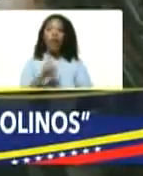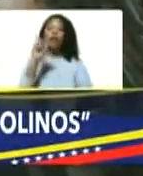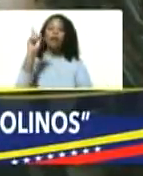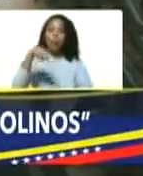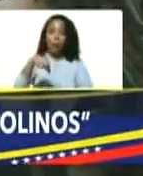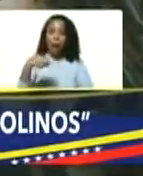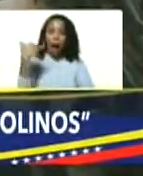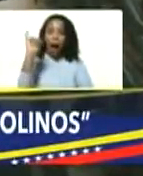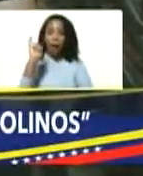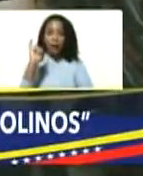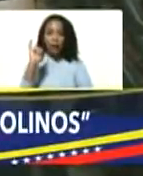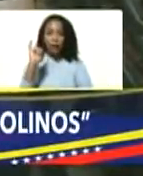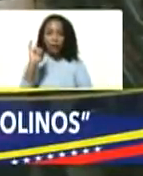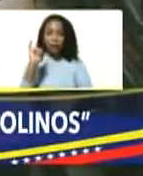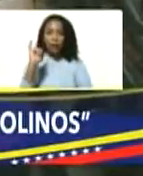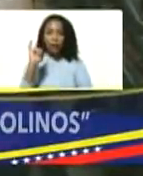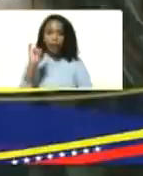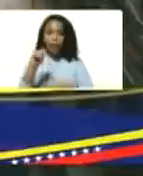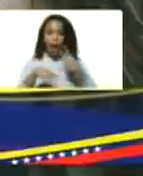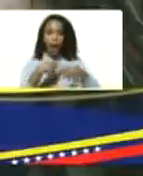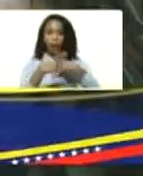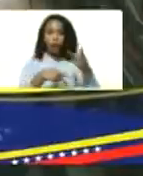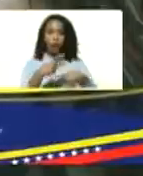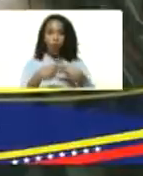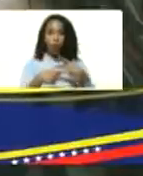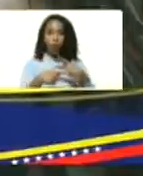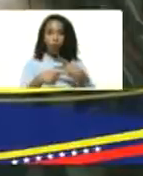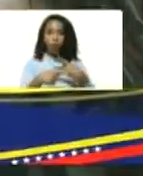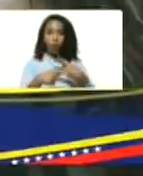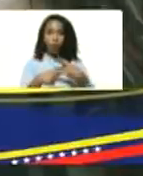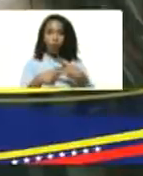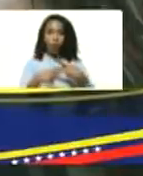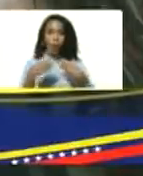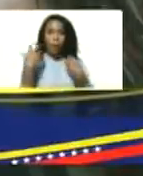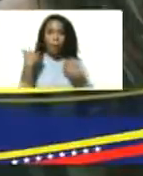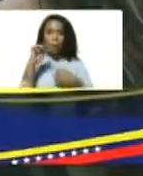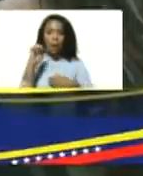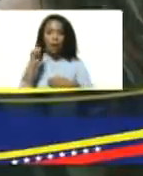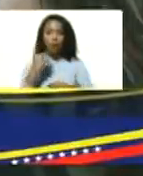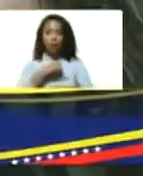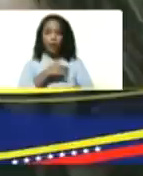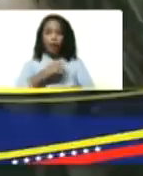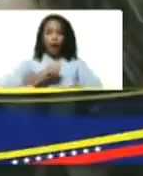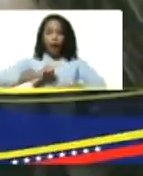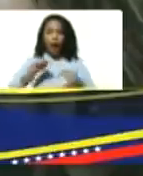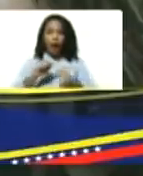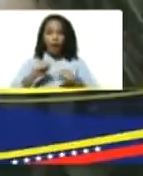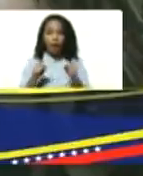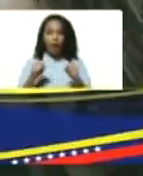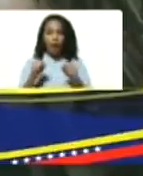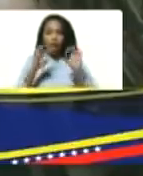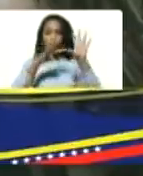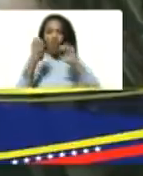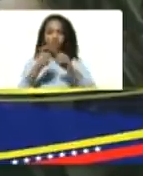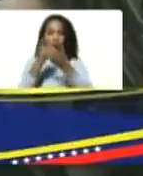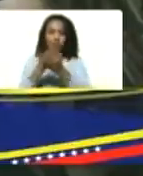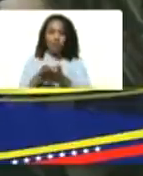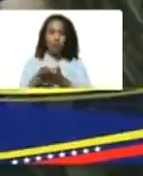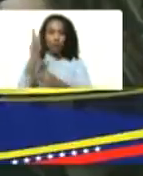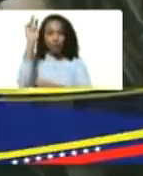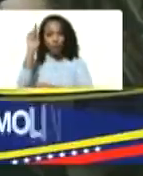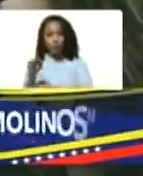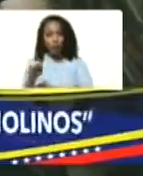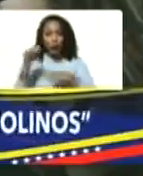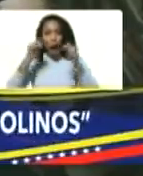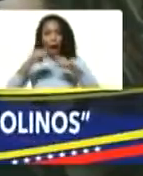poseemos en la producción es de haba de lo que es para nuestras gallinas 90 toneladas diarias bueno gracias a los